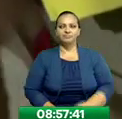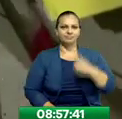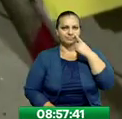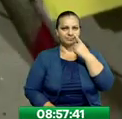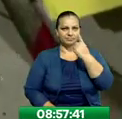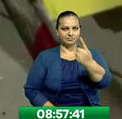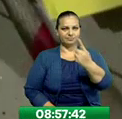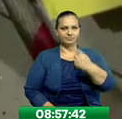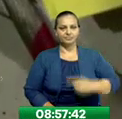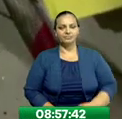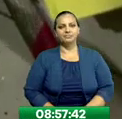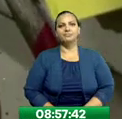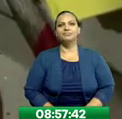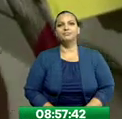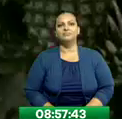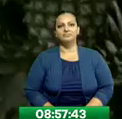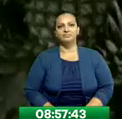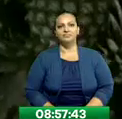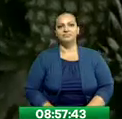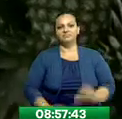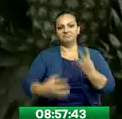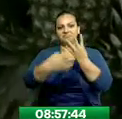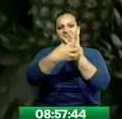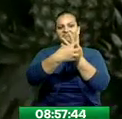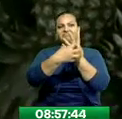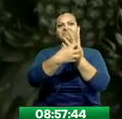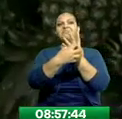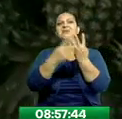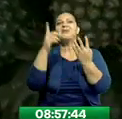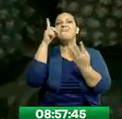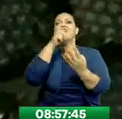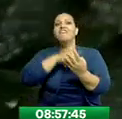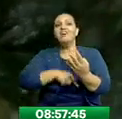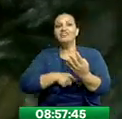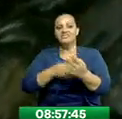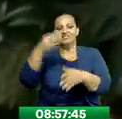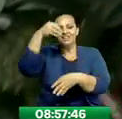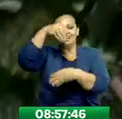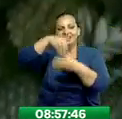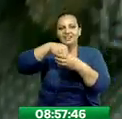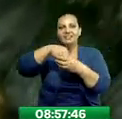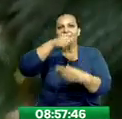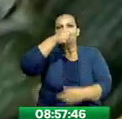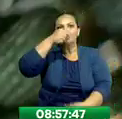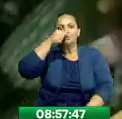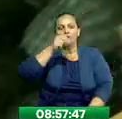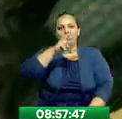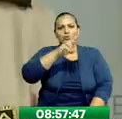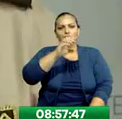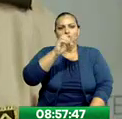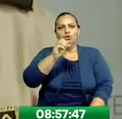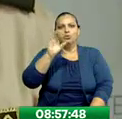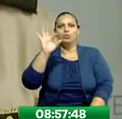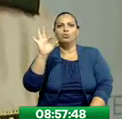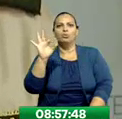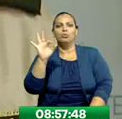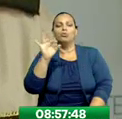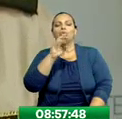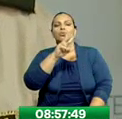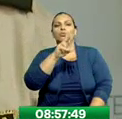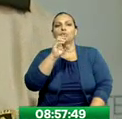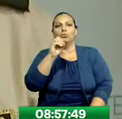de pulpas falsas. 200 moldes sintéticos con